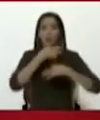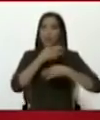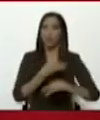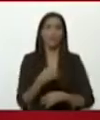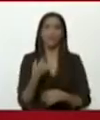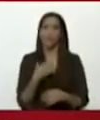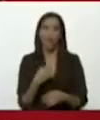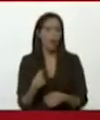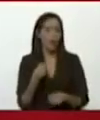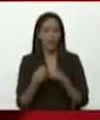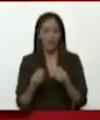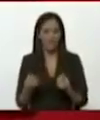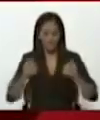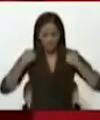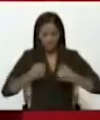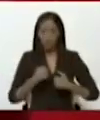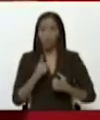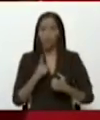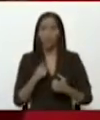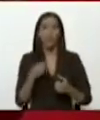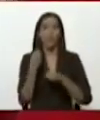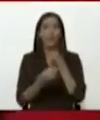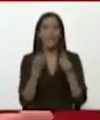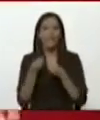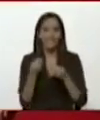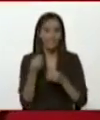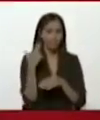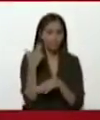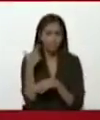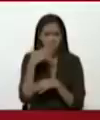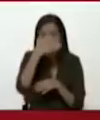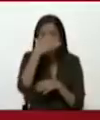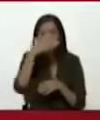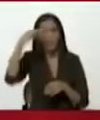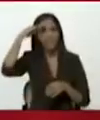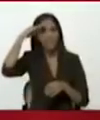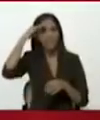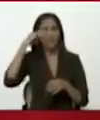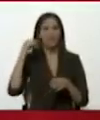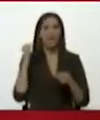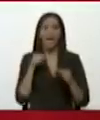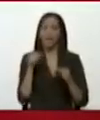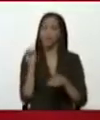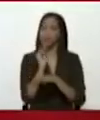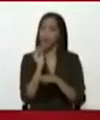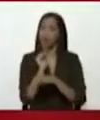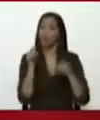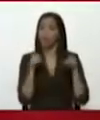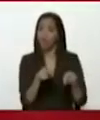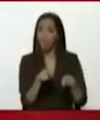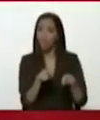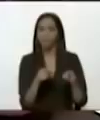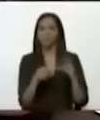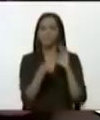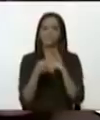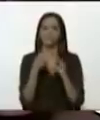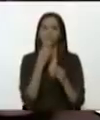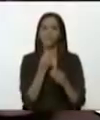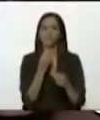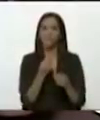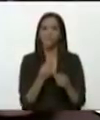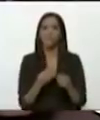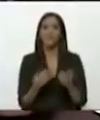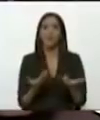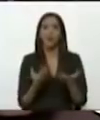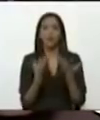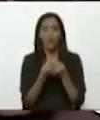no, lo van a hacer como una fuerza mercenaria, una fuerza paramilitar. Mira, aquí y tiene que ver con eso. La relación de israelíes en Venezuela junto a la gente de